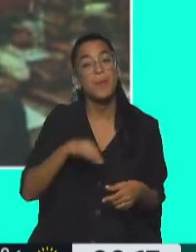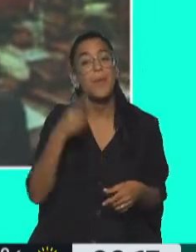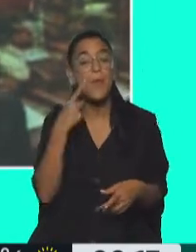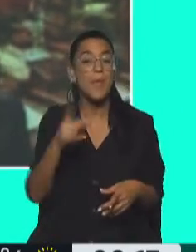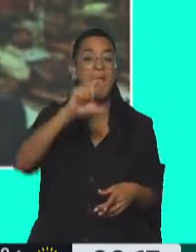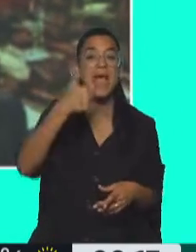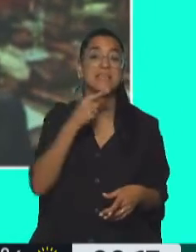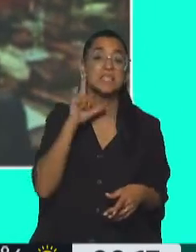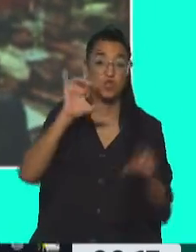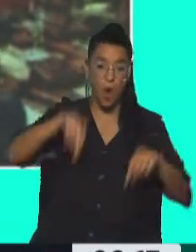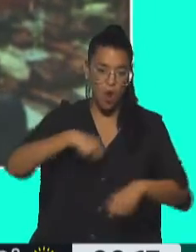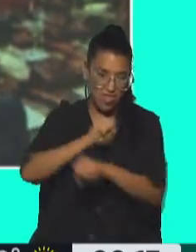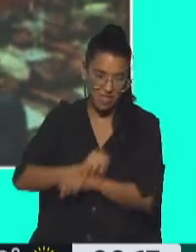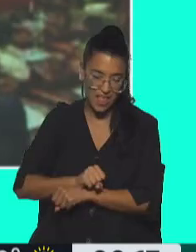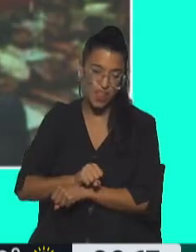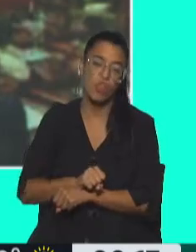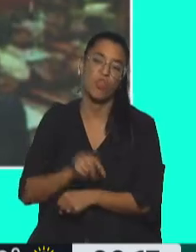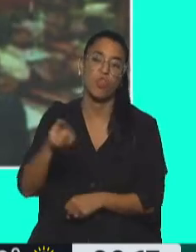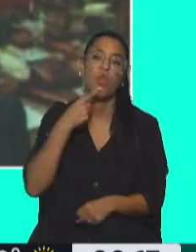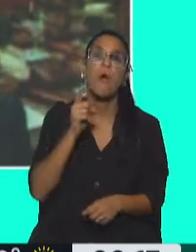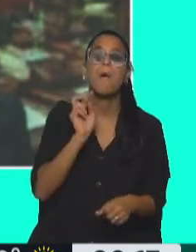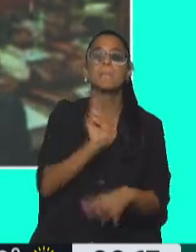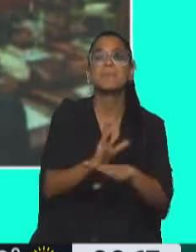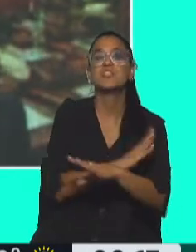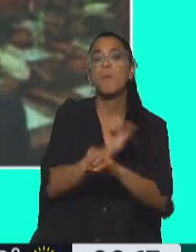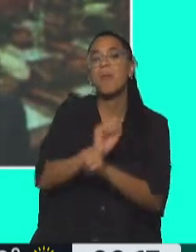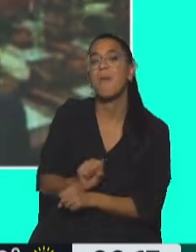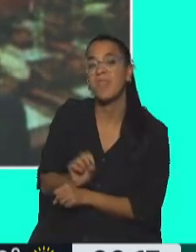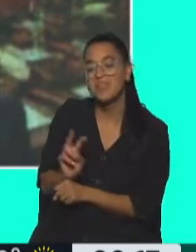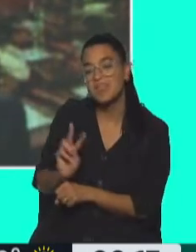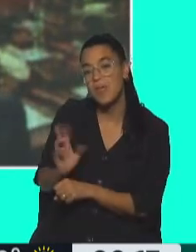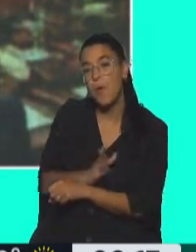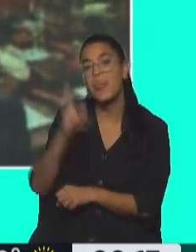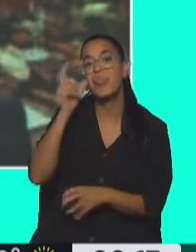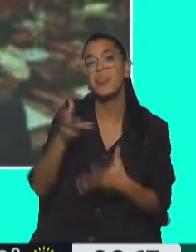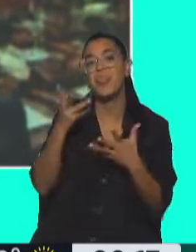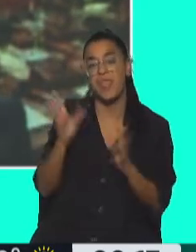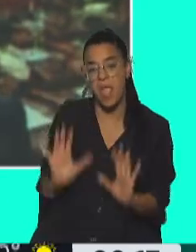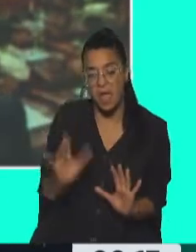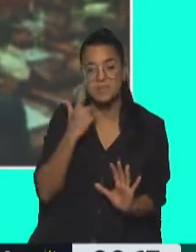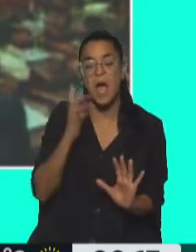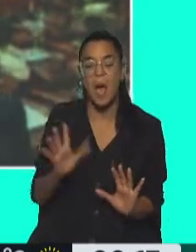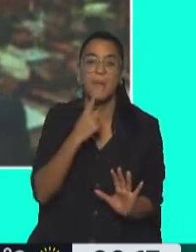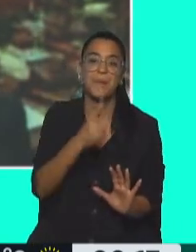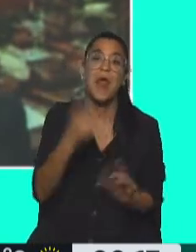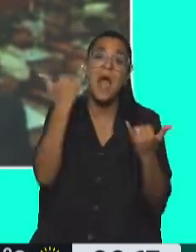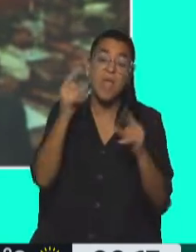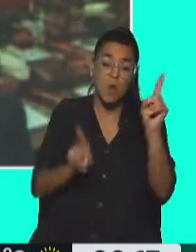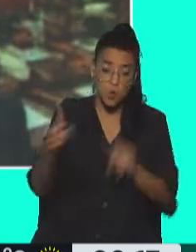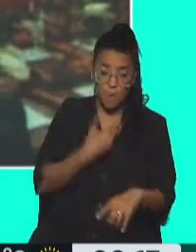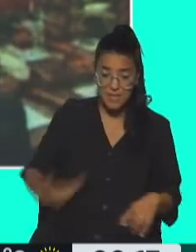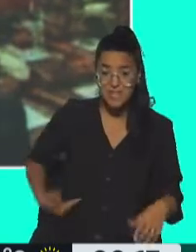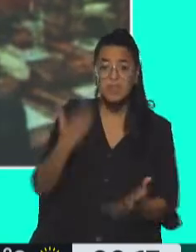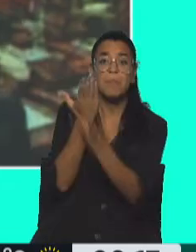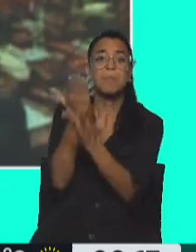Pedro Castillo está detenido, se dictó una prisión preventiva por 10 días y hay presidentes latinoamericanos que están